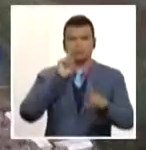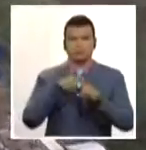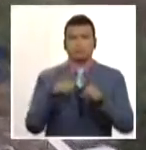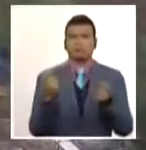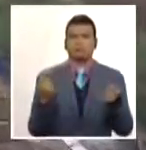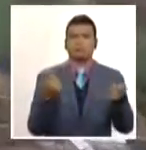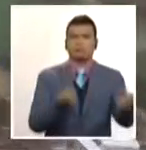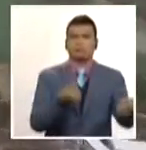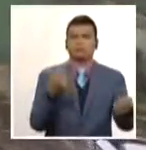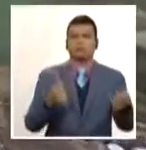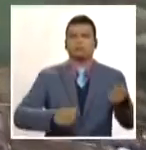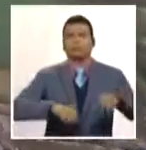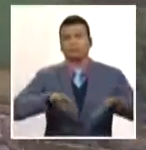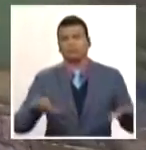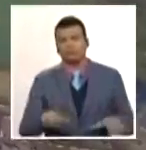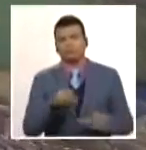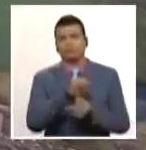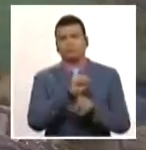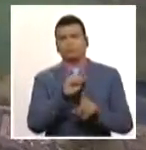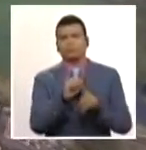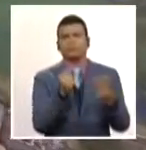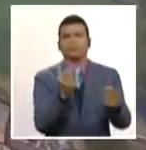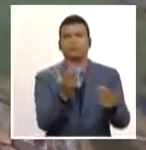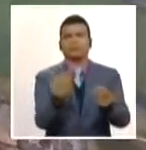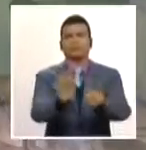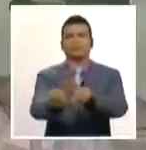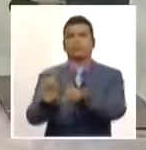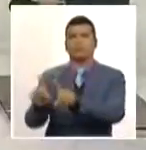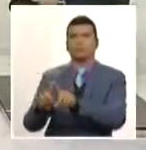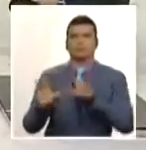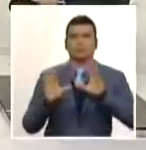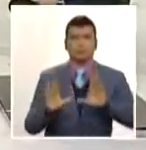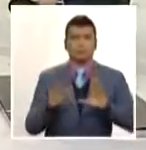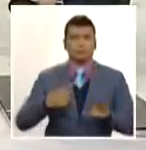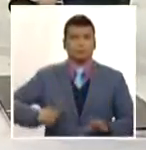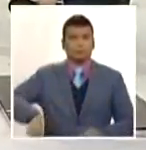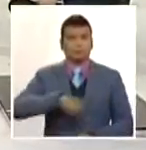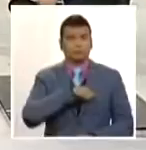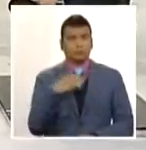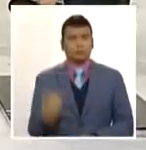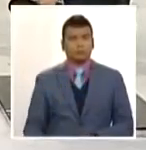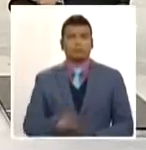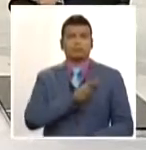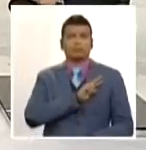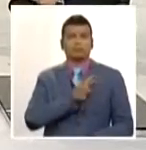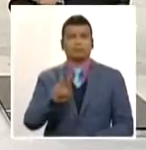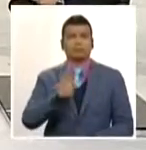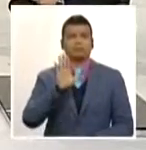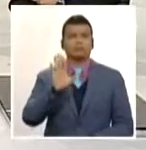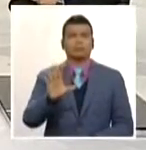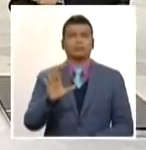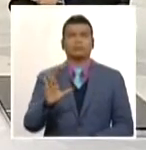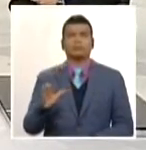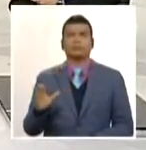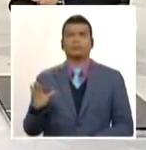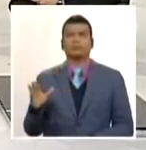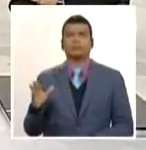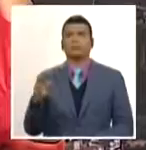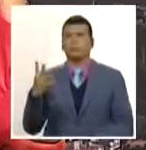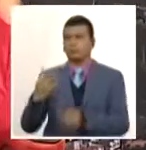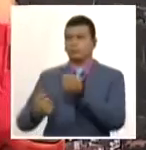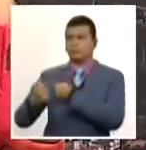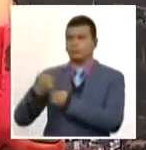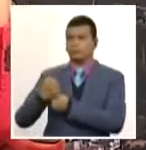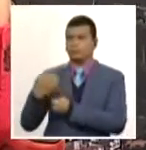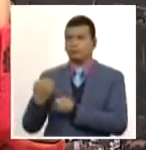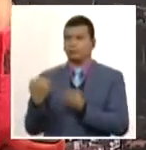financiar obras sociales y de diferentes sectores. Nosotros manejamos en el Valle del Cauca desde hace 4 años